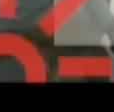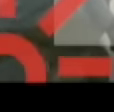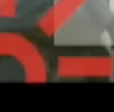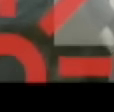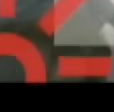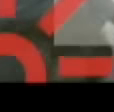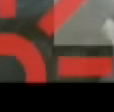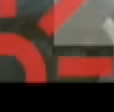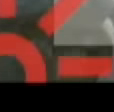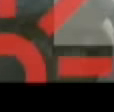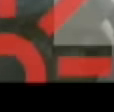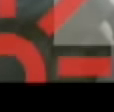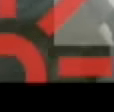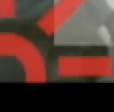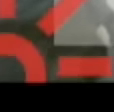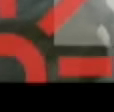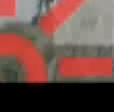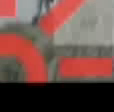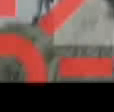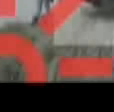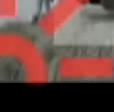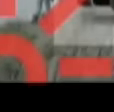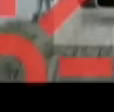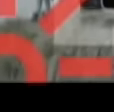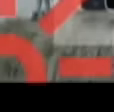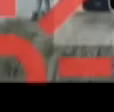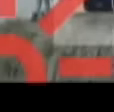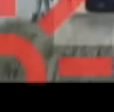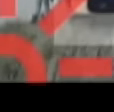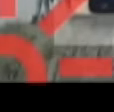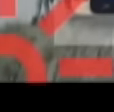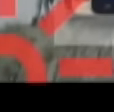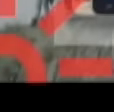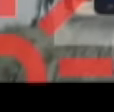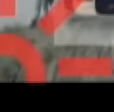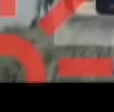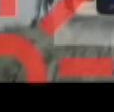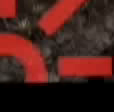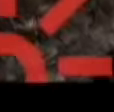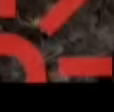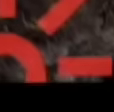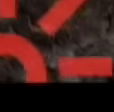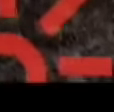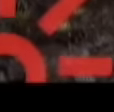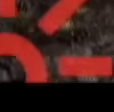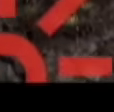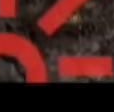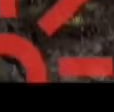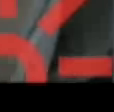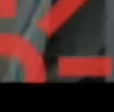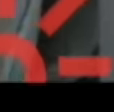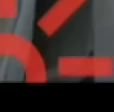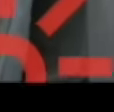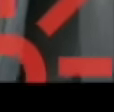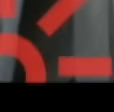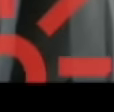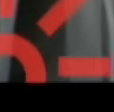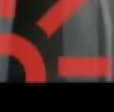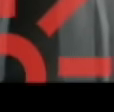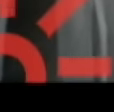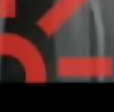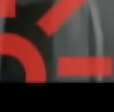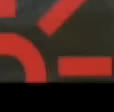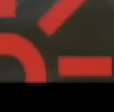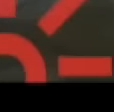desfinanciarlo tipo a 24 meses sin intereses con la mayor variedad de modelos 4g lte nadie te da más dónde te aclaro y